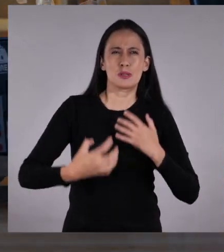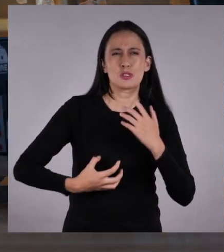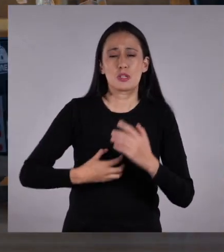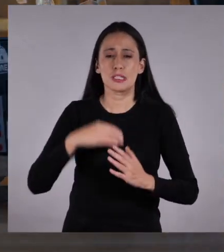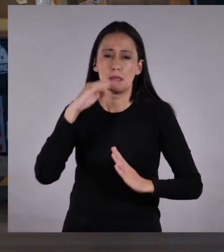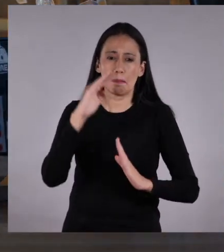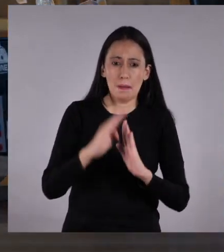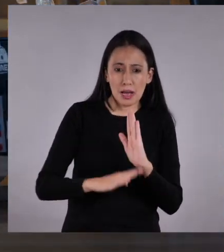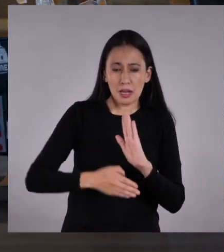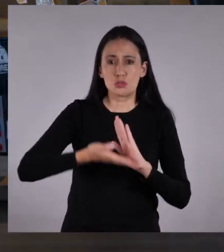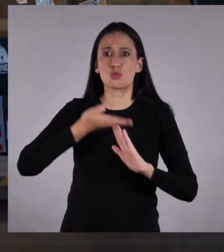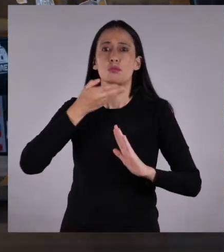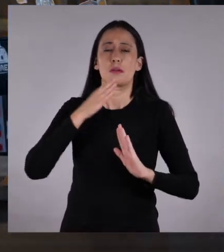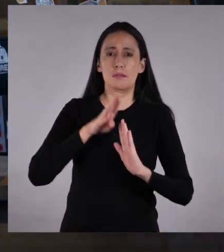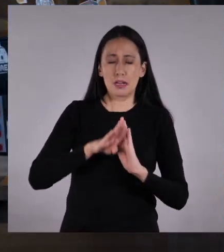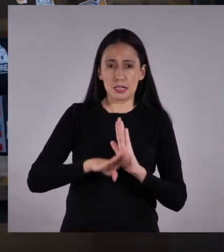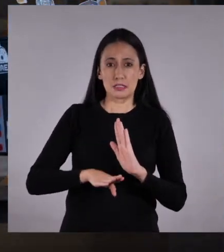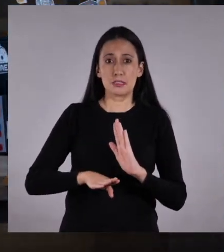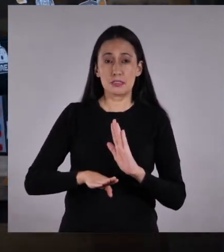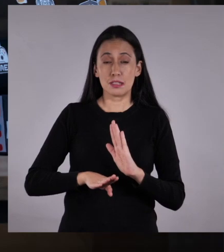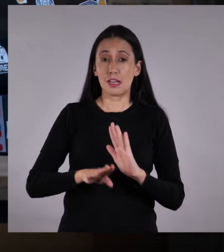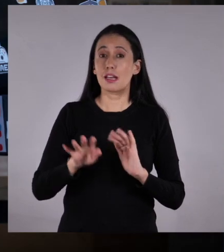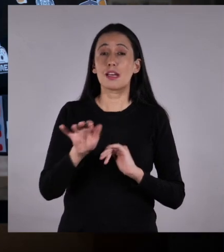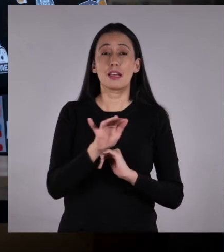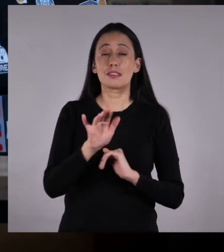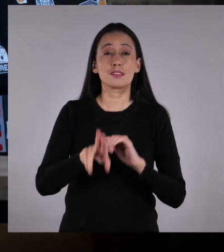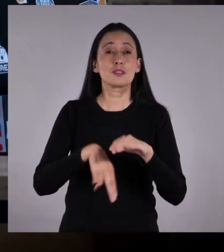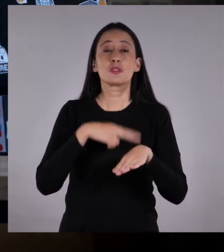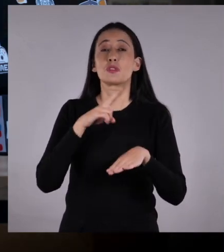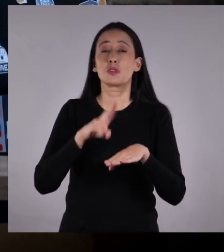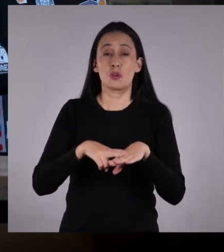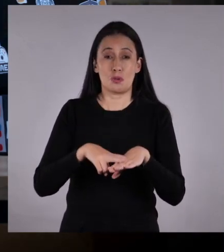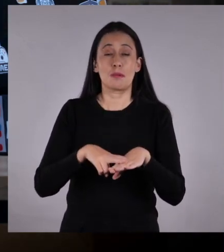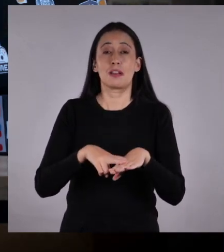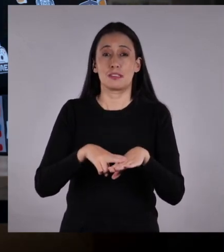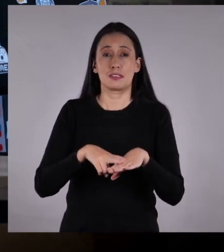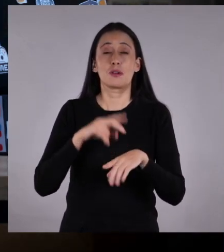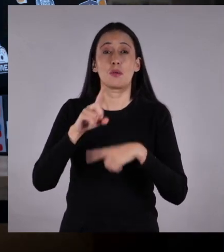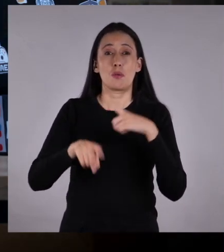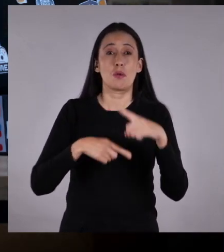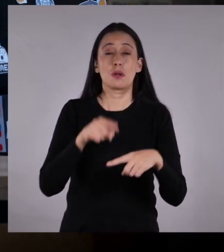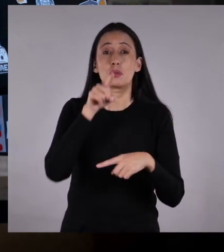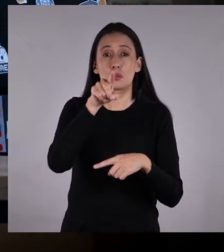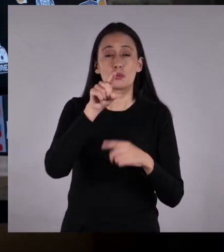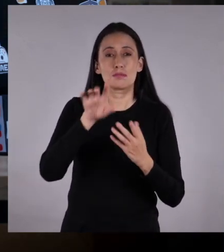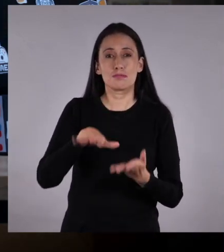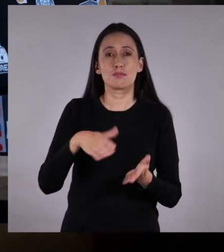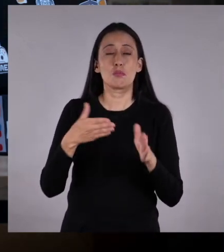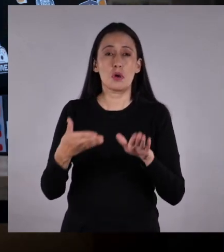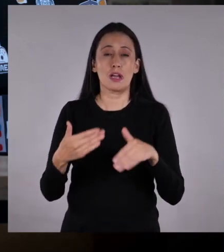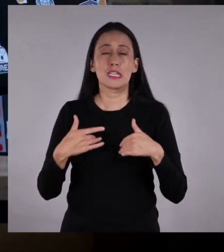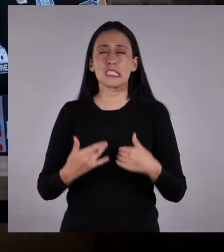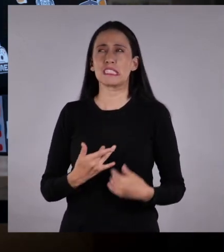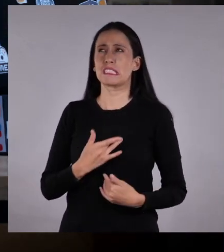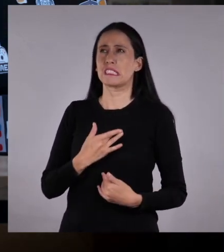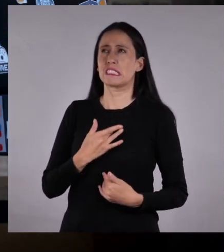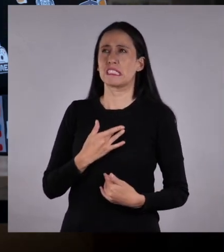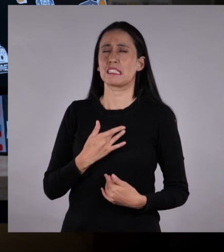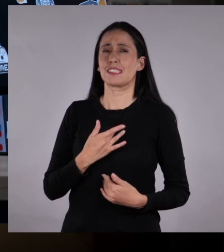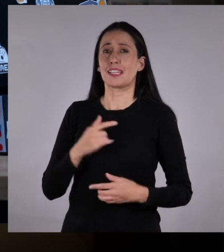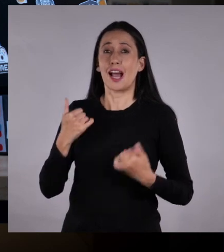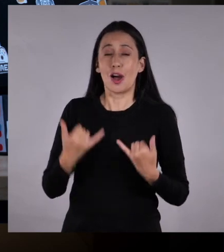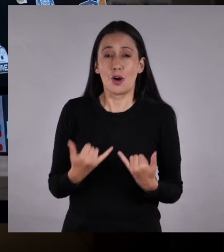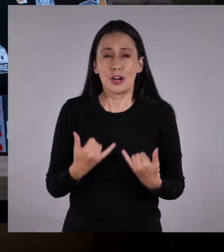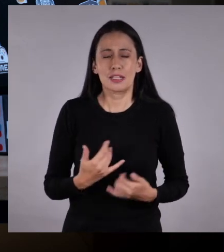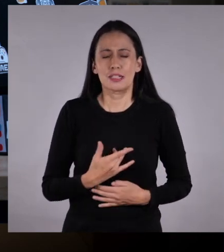una pérdida y son totalmente normales. Por ejemplo, esta sensación que yo sentía, ese